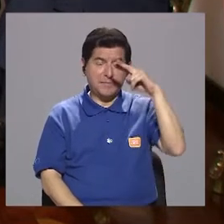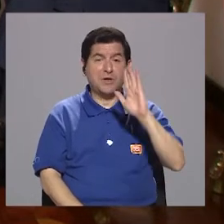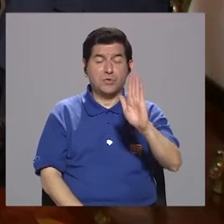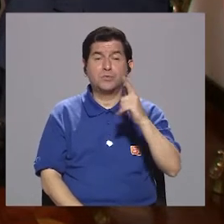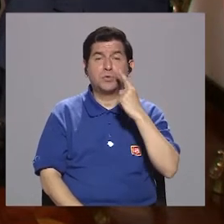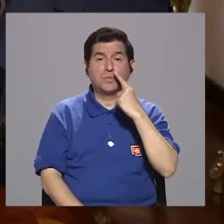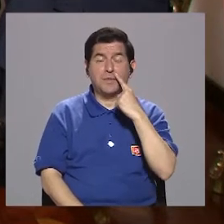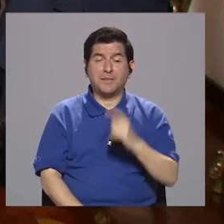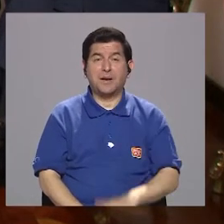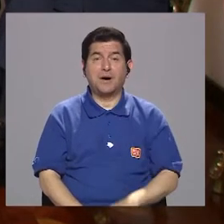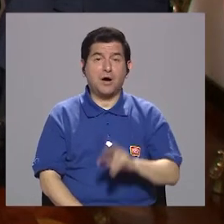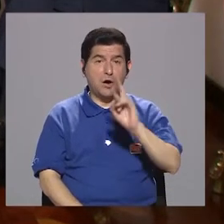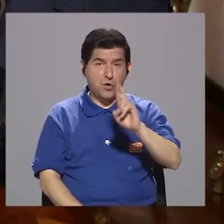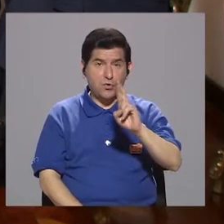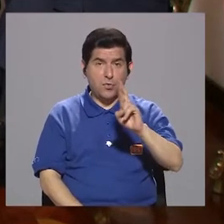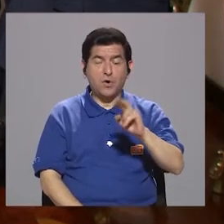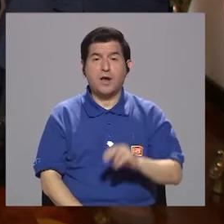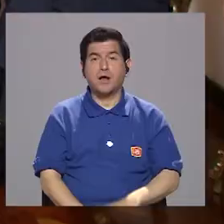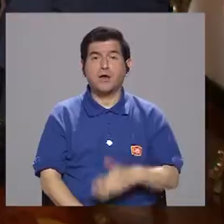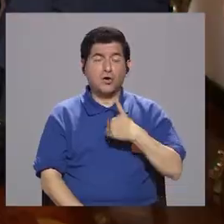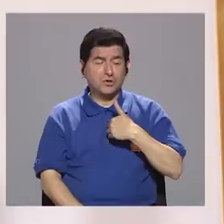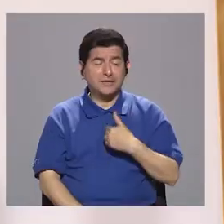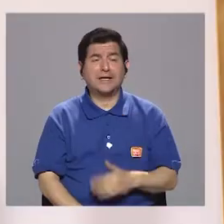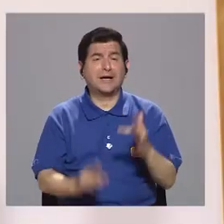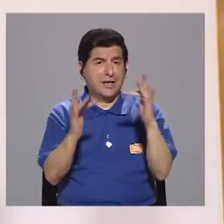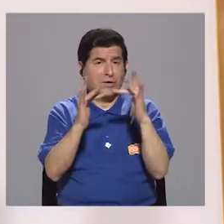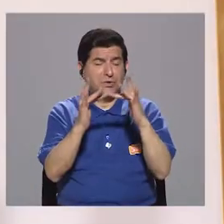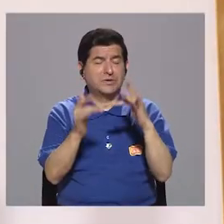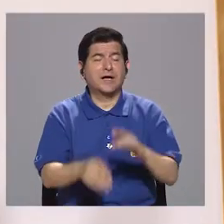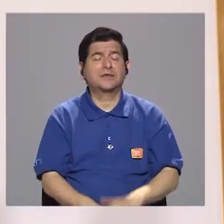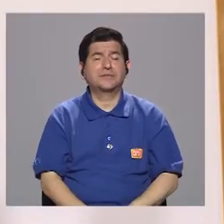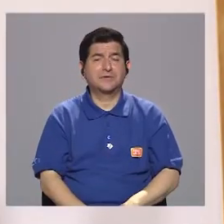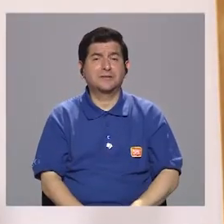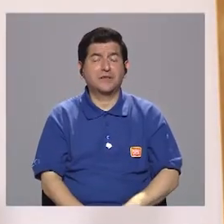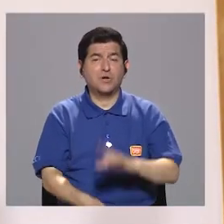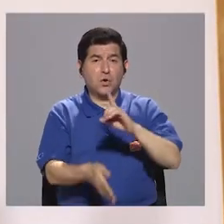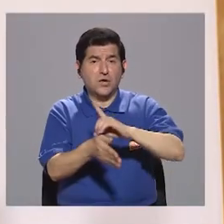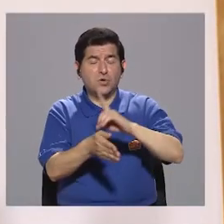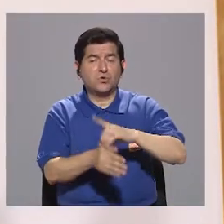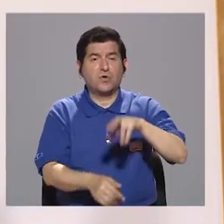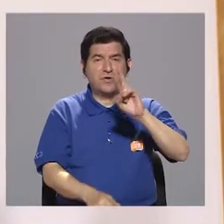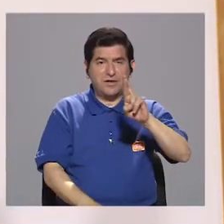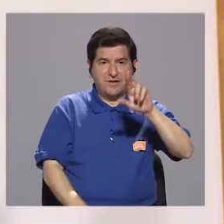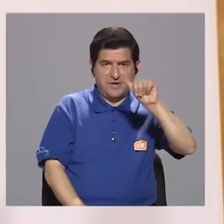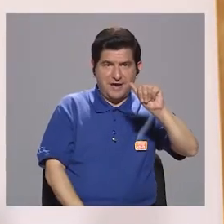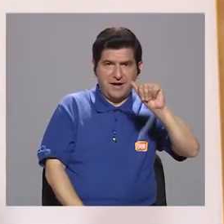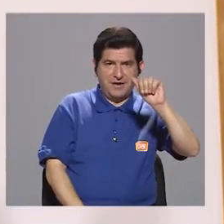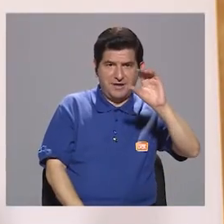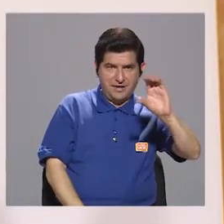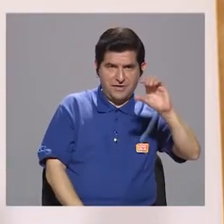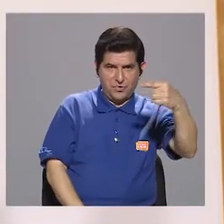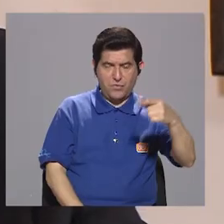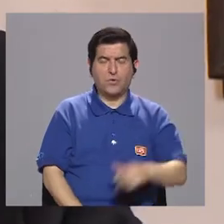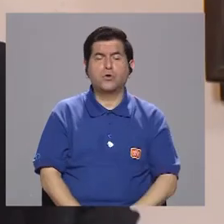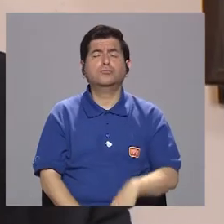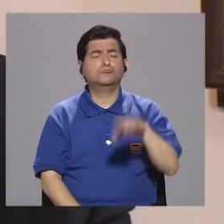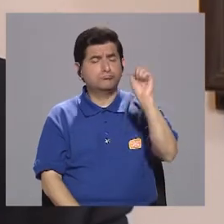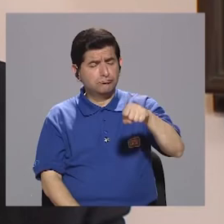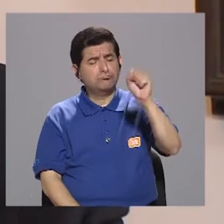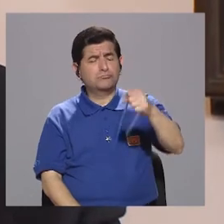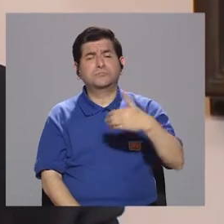don Rogelio, tuvo un contacto muy estrecho con el doctor. Lógicamente. Y hay una gran cantidad de anécdotas. Más